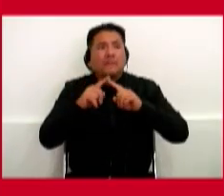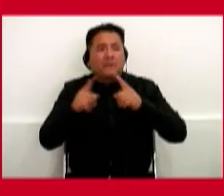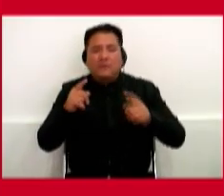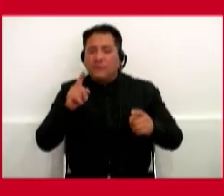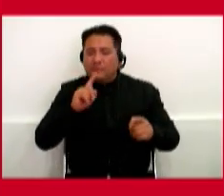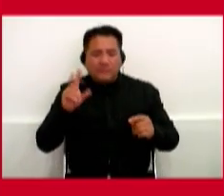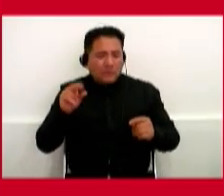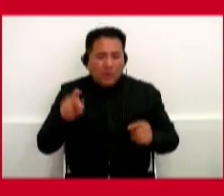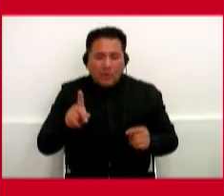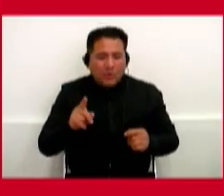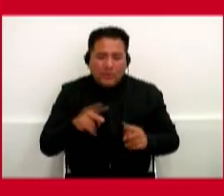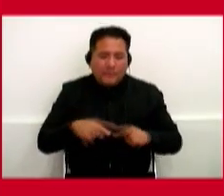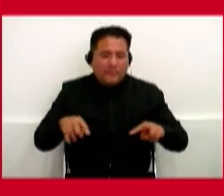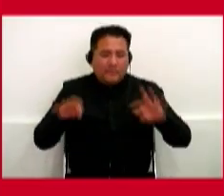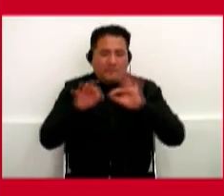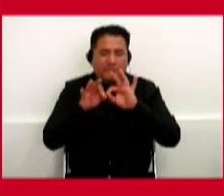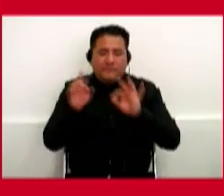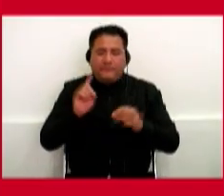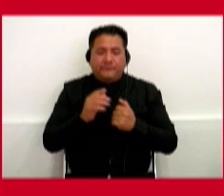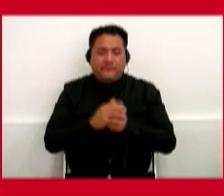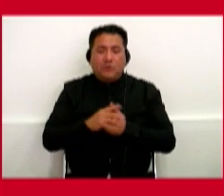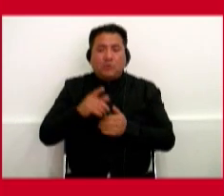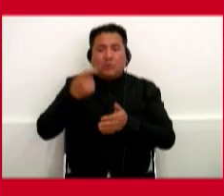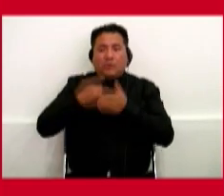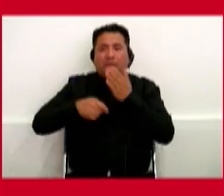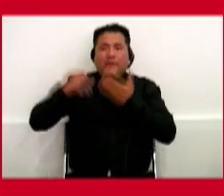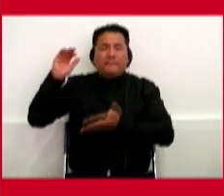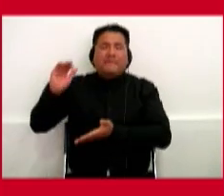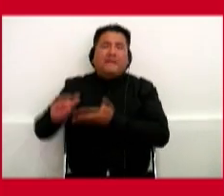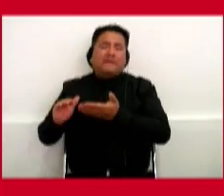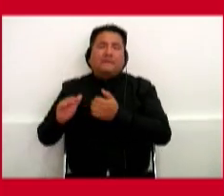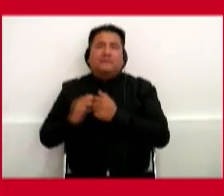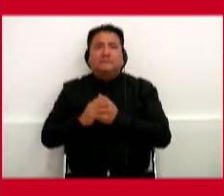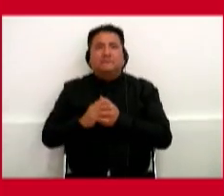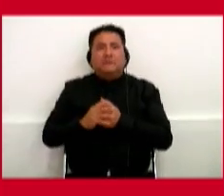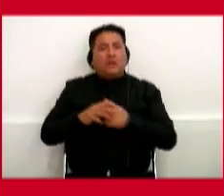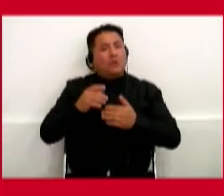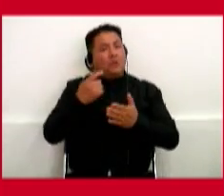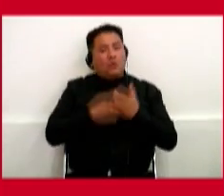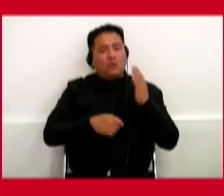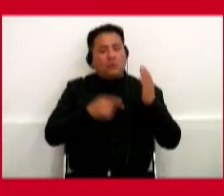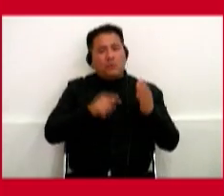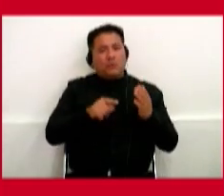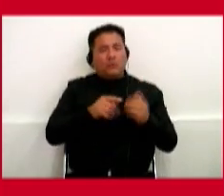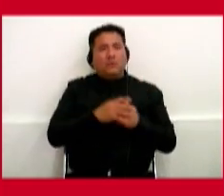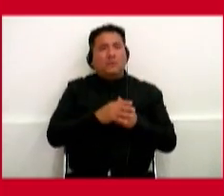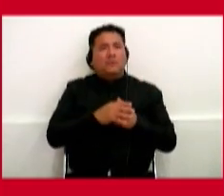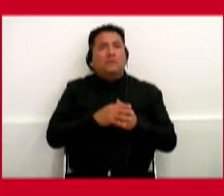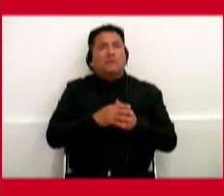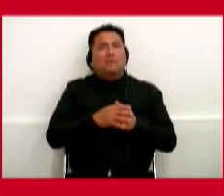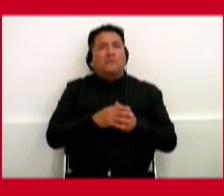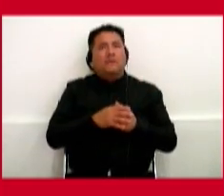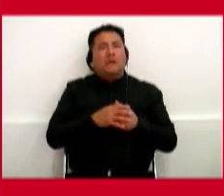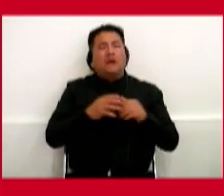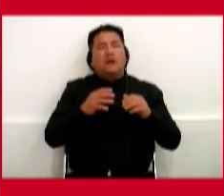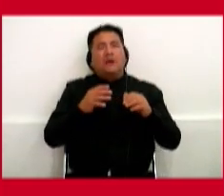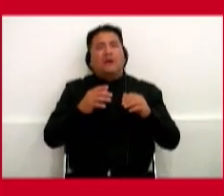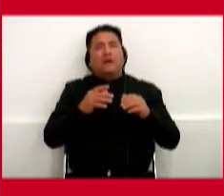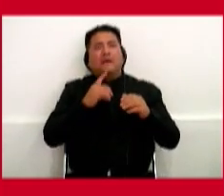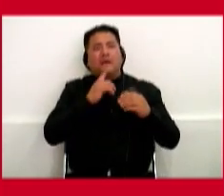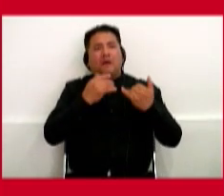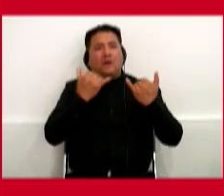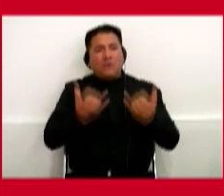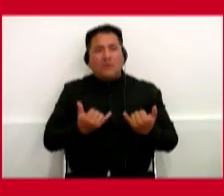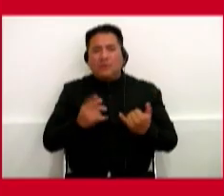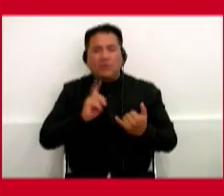válido. Es un valor menor de lo que viene después. Entonces el costo de oportunidad obviamente en este caso afecta a ese stop y queda como un stop que hoy día no es